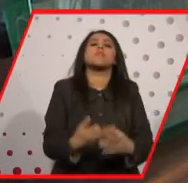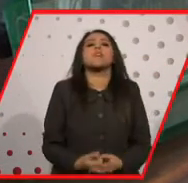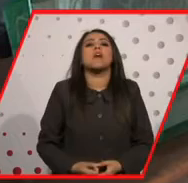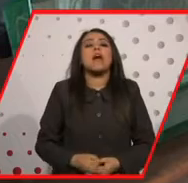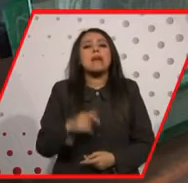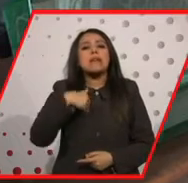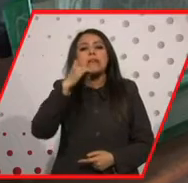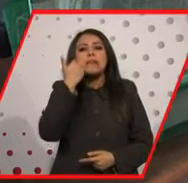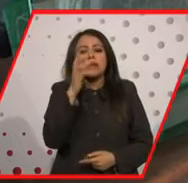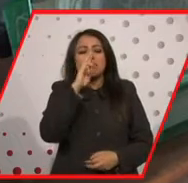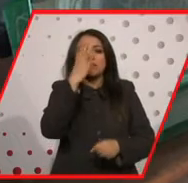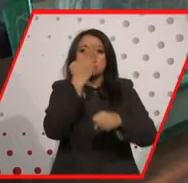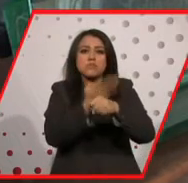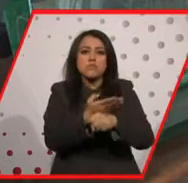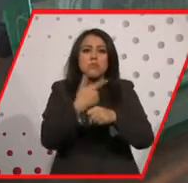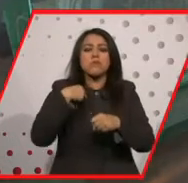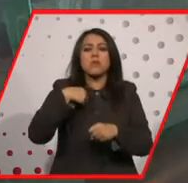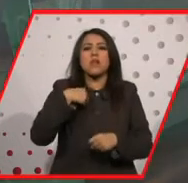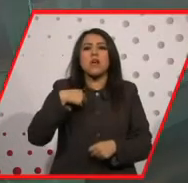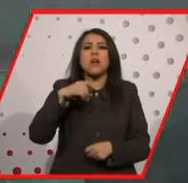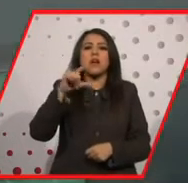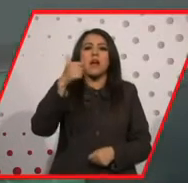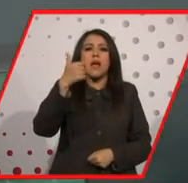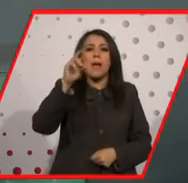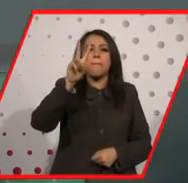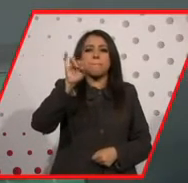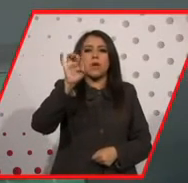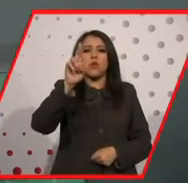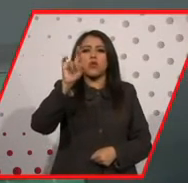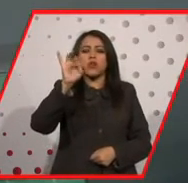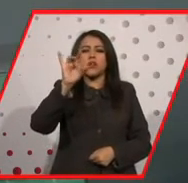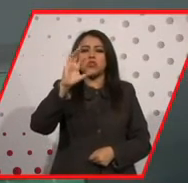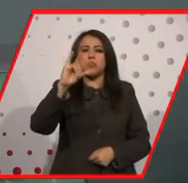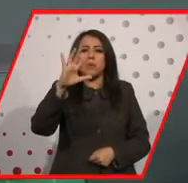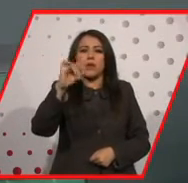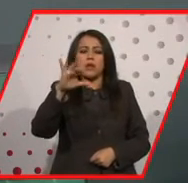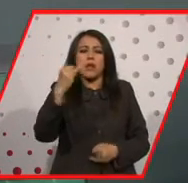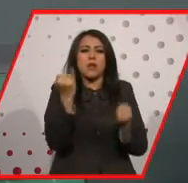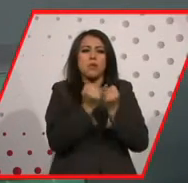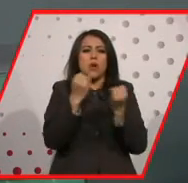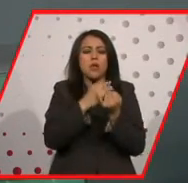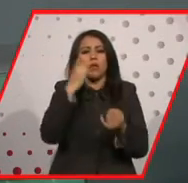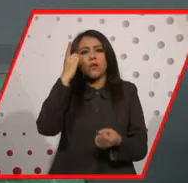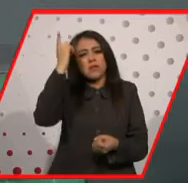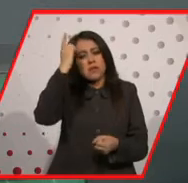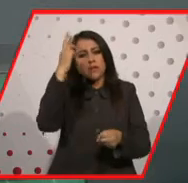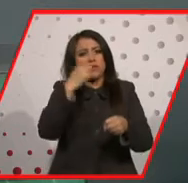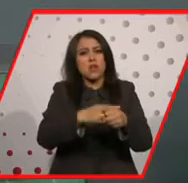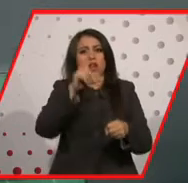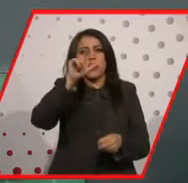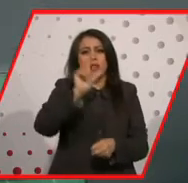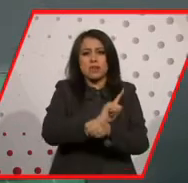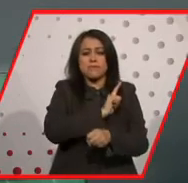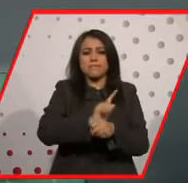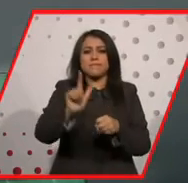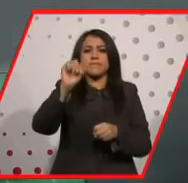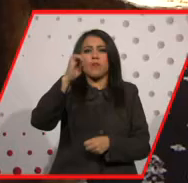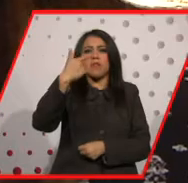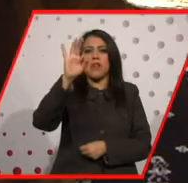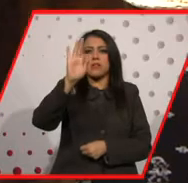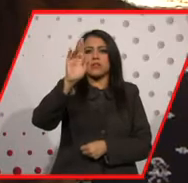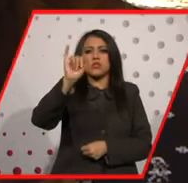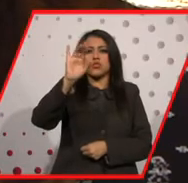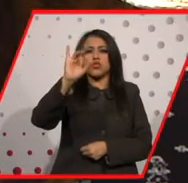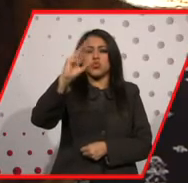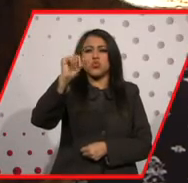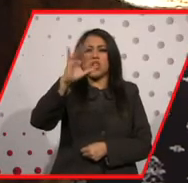este suceso son la gerente del Jardín Guadalupano, Verónica Choperena, y el director de operaciones, el licenciado Francisco Gutiérrez. Ellos nos insisten